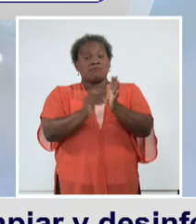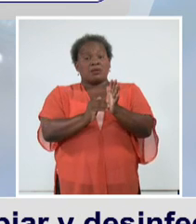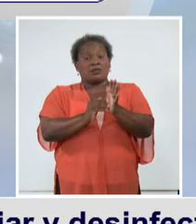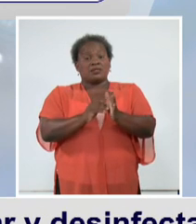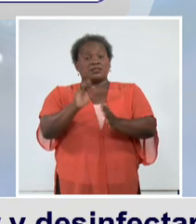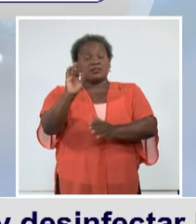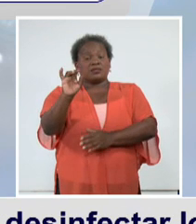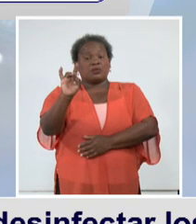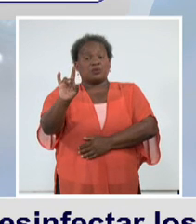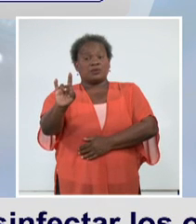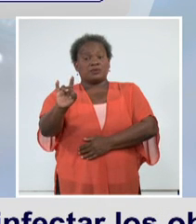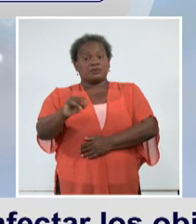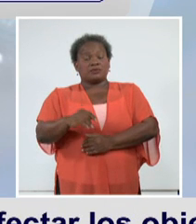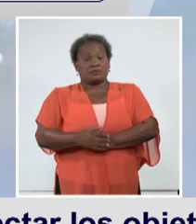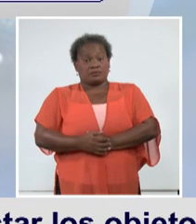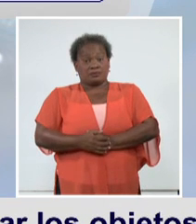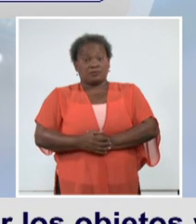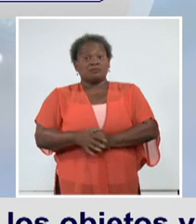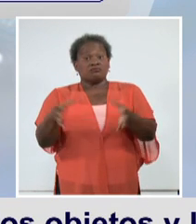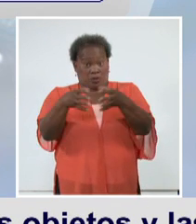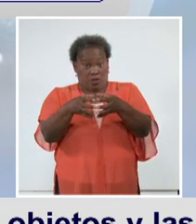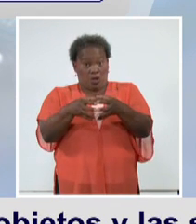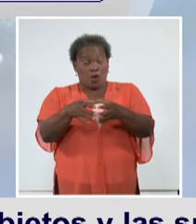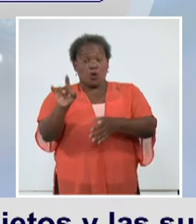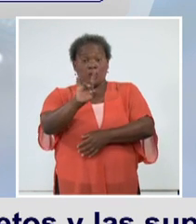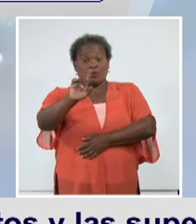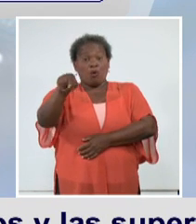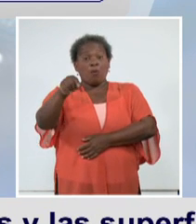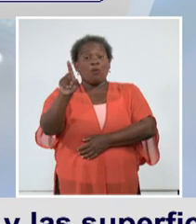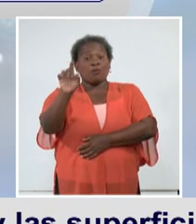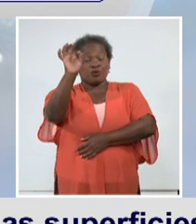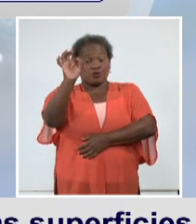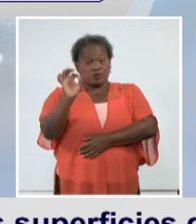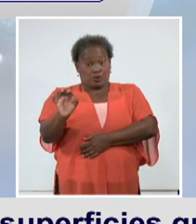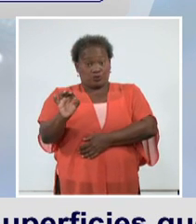46.079. De ellos, el 99,1%,